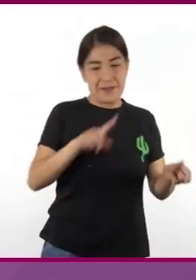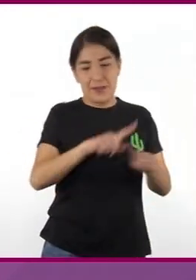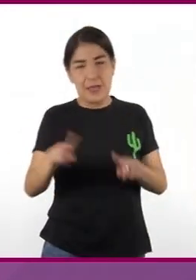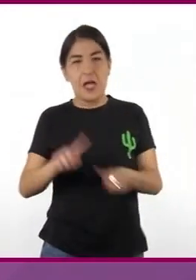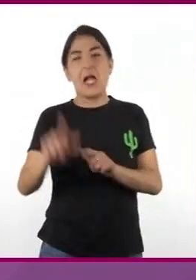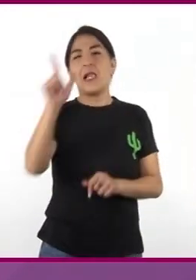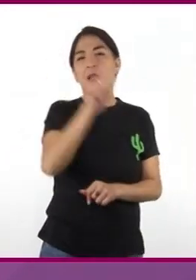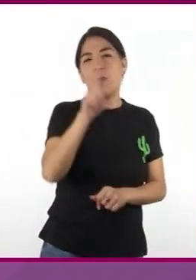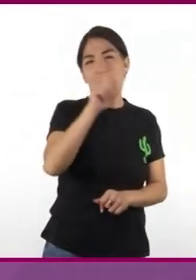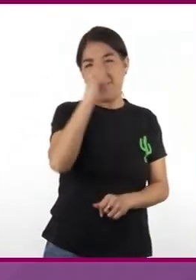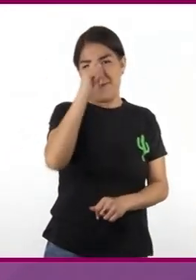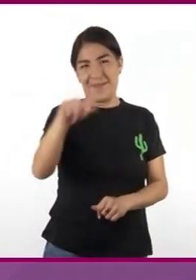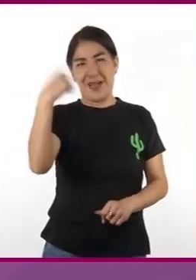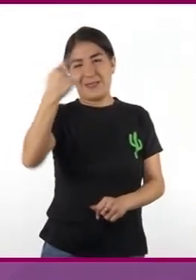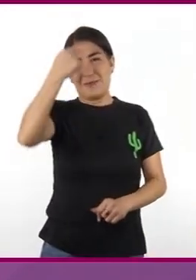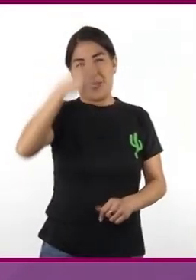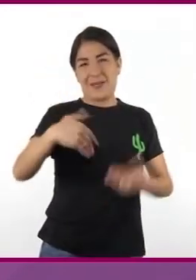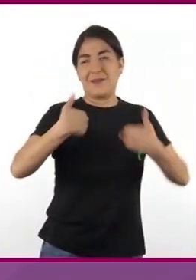lenguaje fácil de comprender.